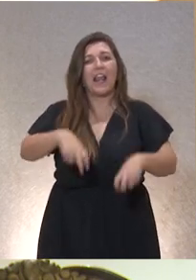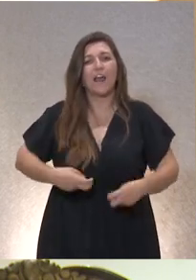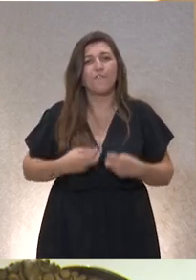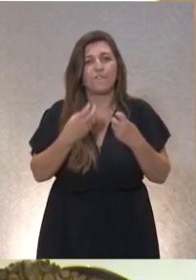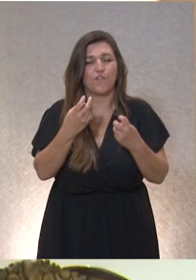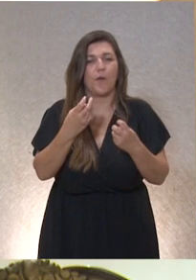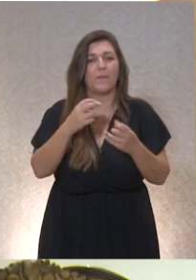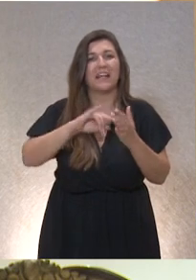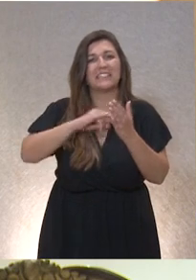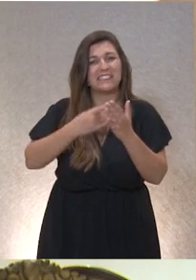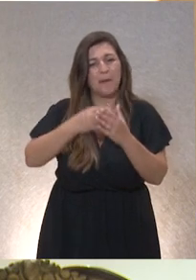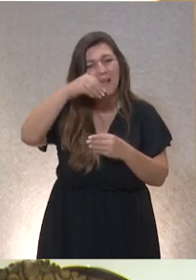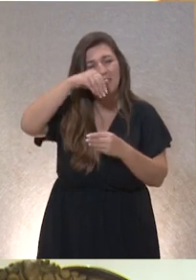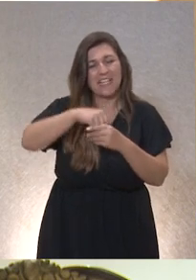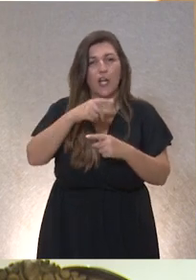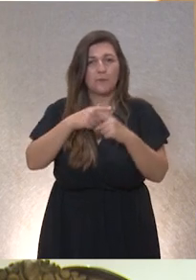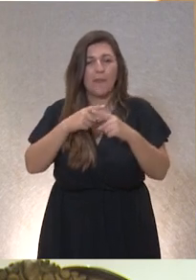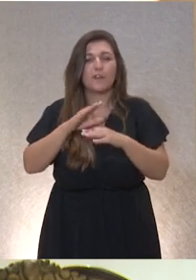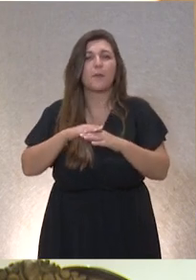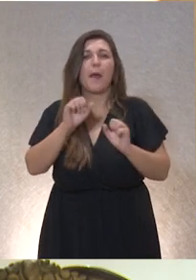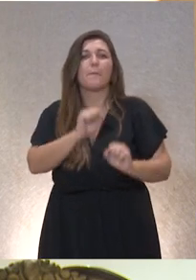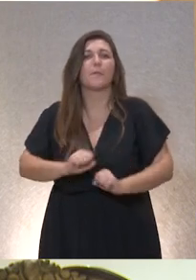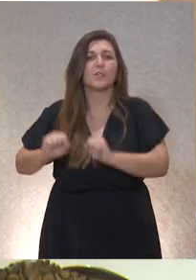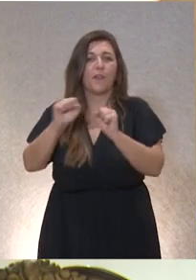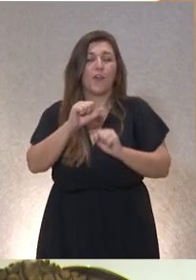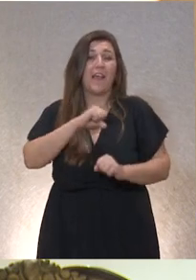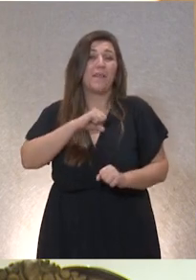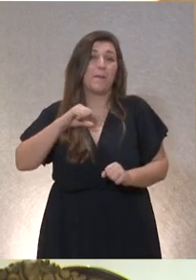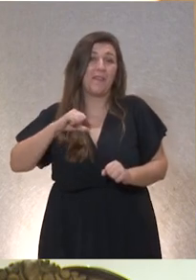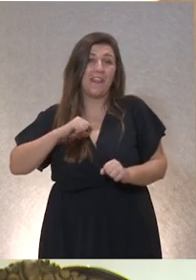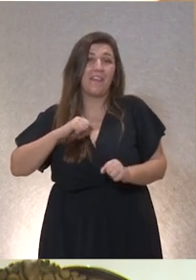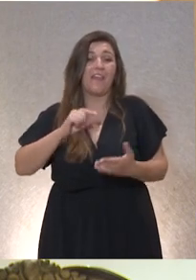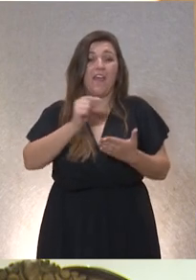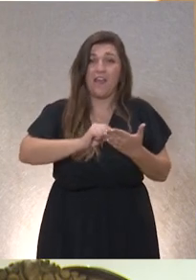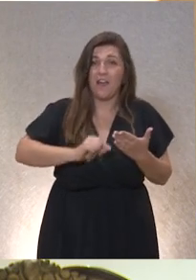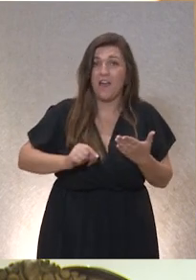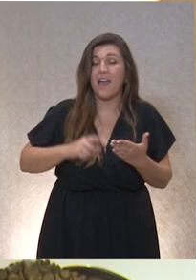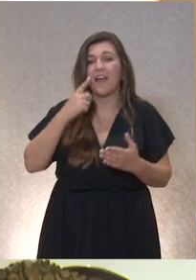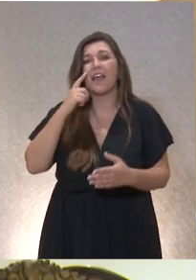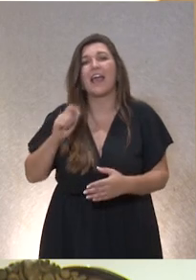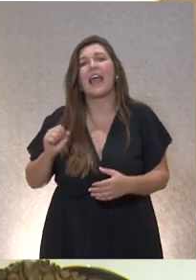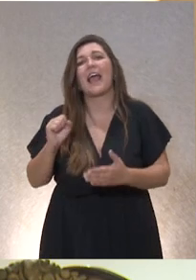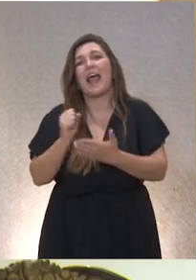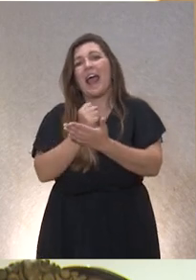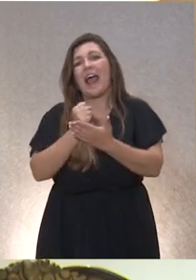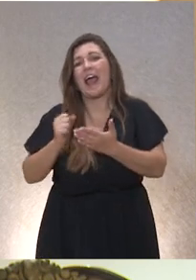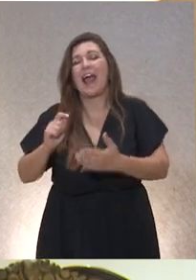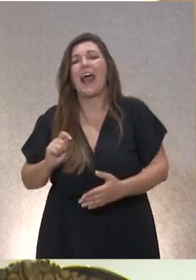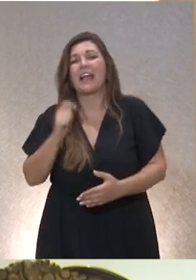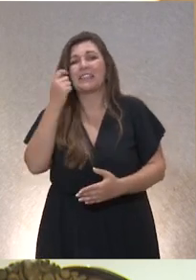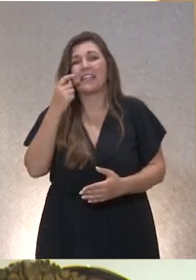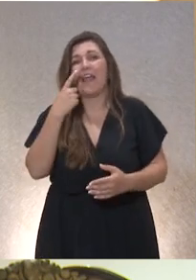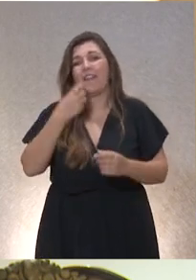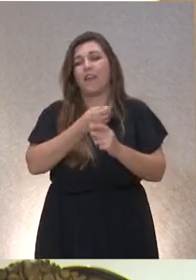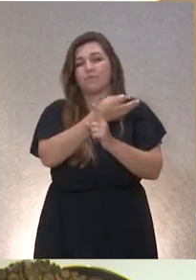internos de los medios para la protección de la independencia editorial y de la garantía del pluralismo que pasa